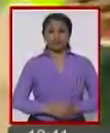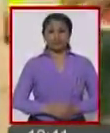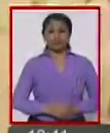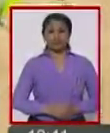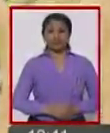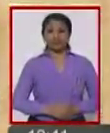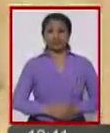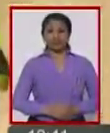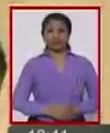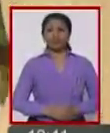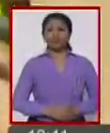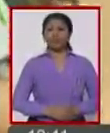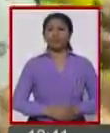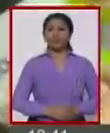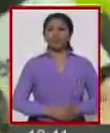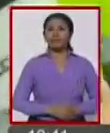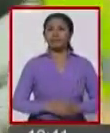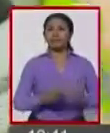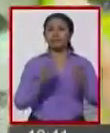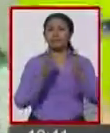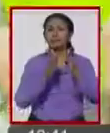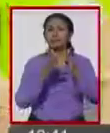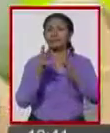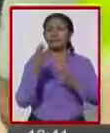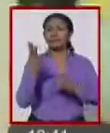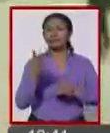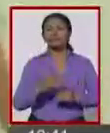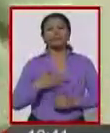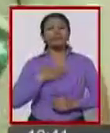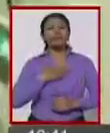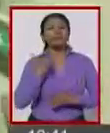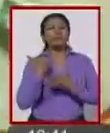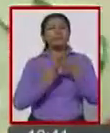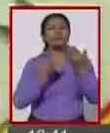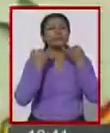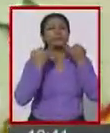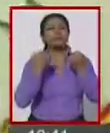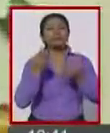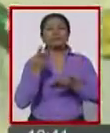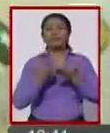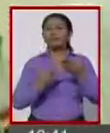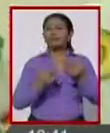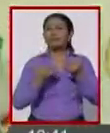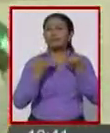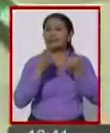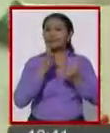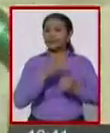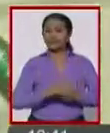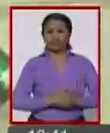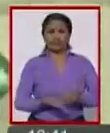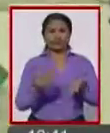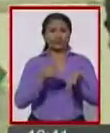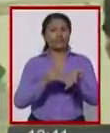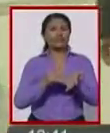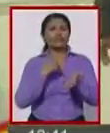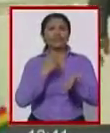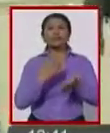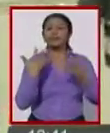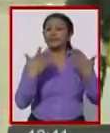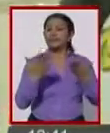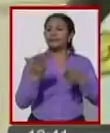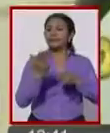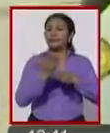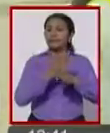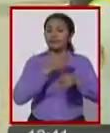favor. Comandante, estamos en vivo para la red Bolivisión. Por favor, ¿cuál es el informe que nos puede brindar sobre este hecho? Bueno, volvemos a repetir, estamos